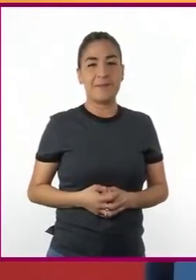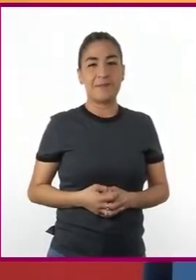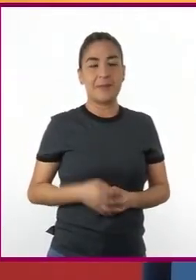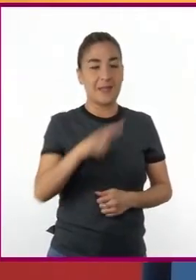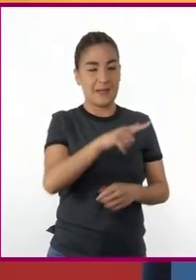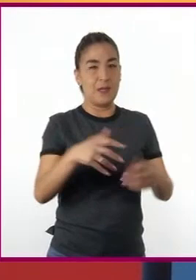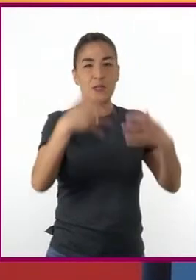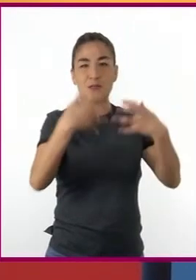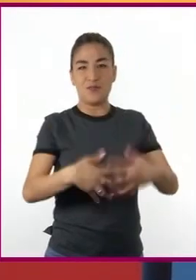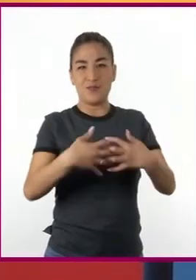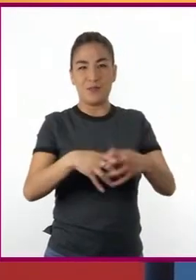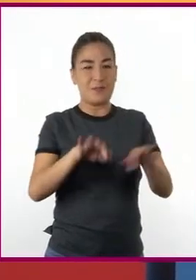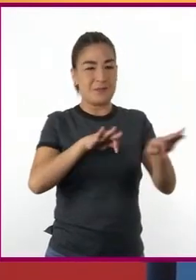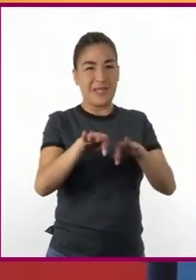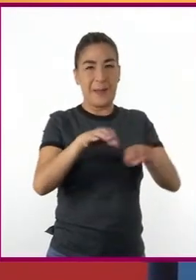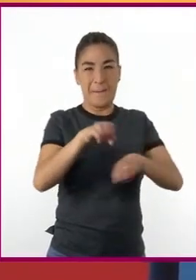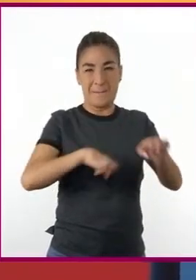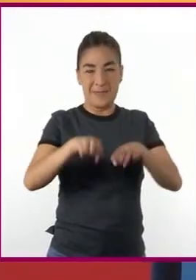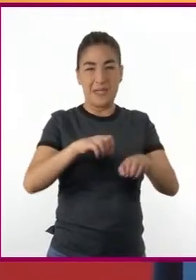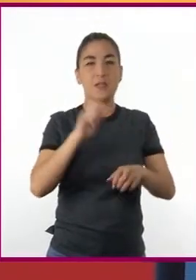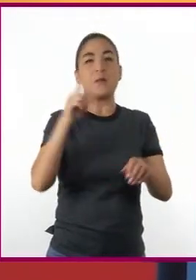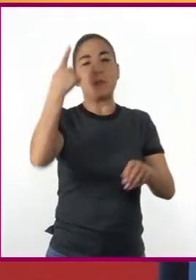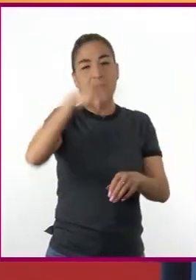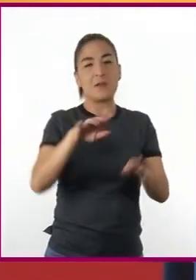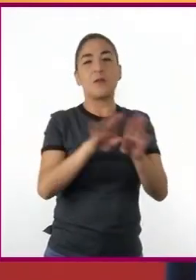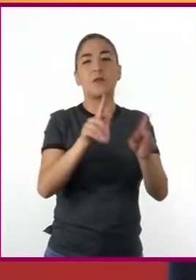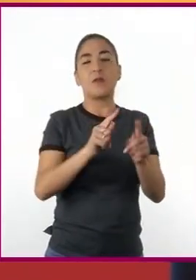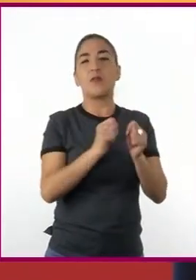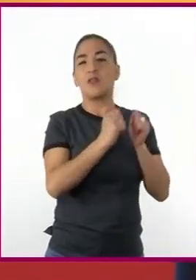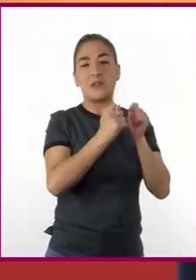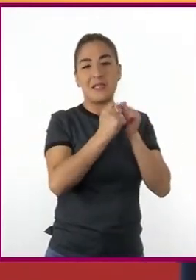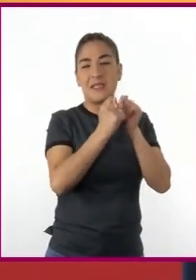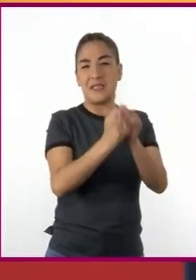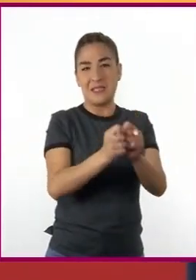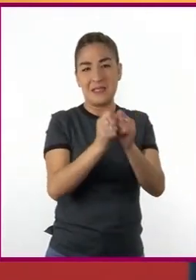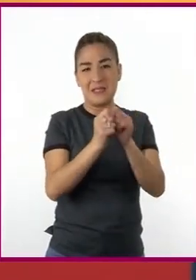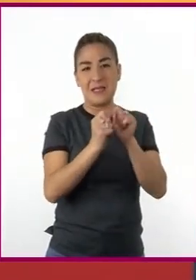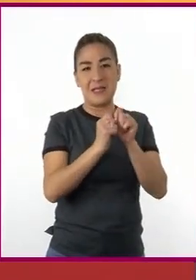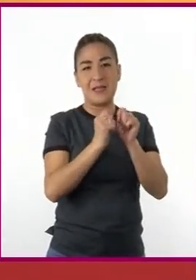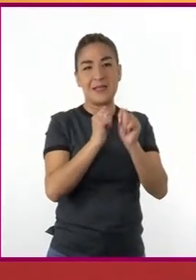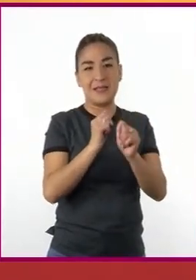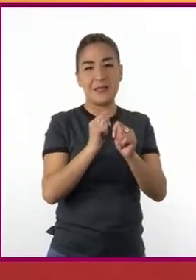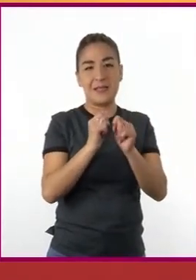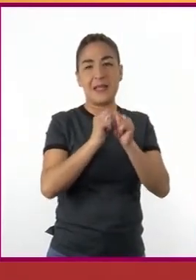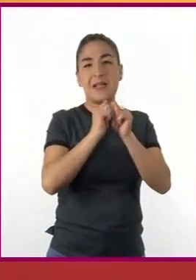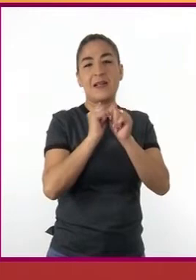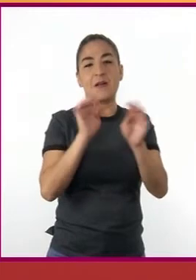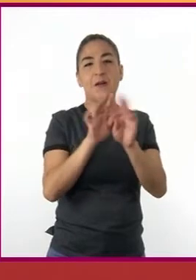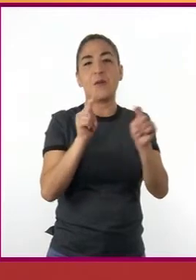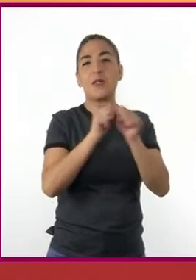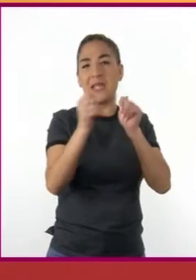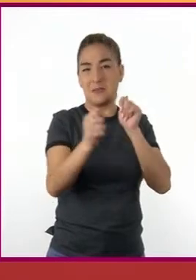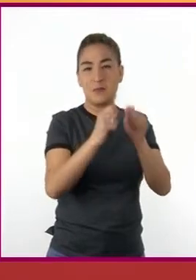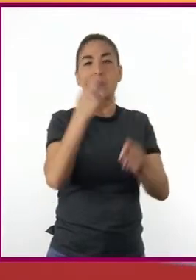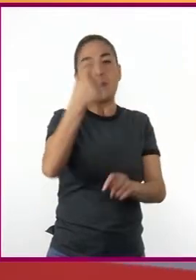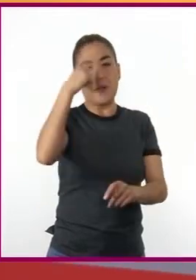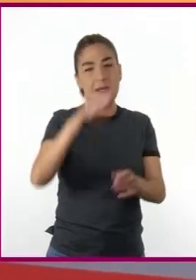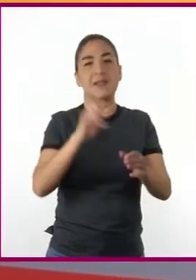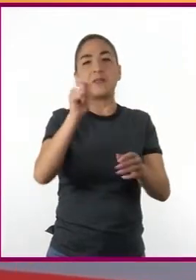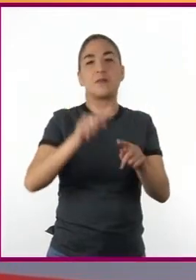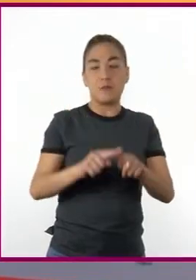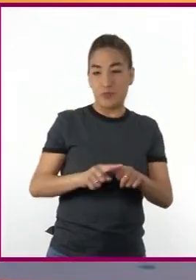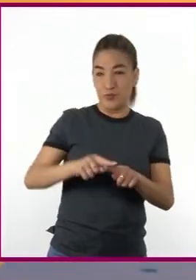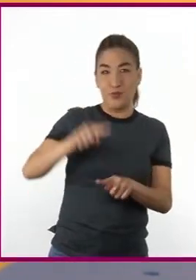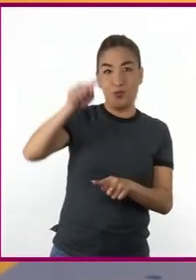de aerotransportes realiza pruebas con contenedores que soporten las caídas desde cierta altura, de